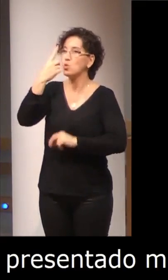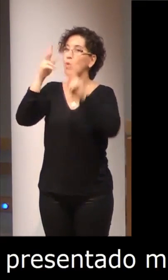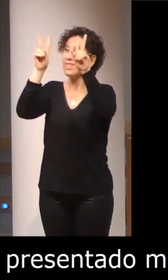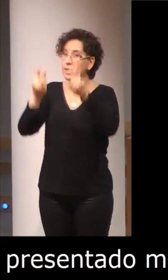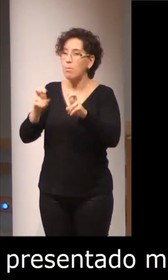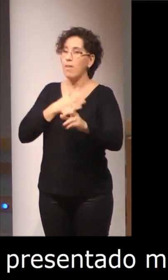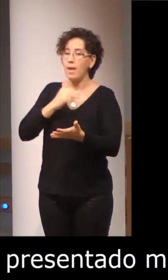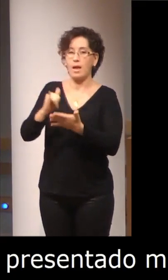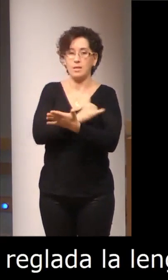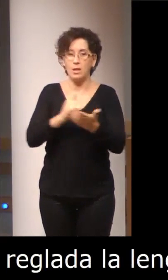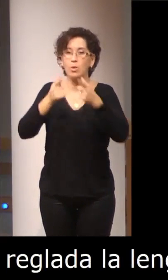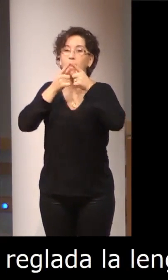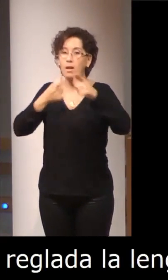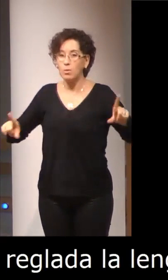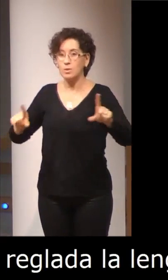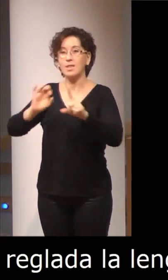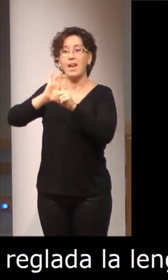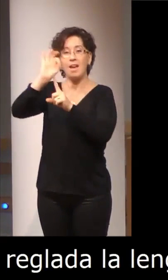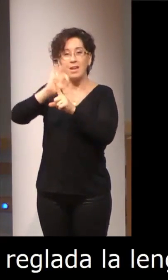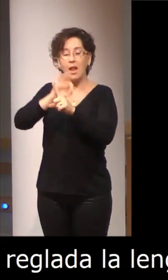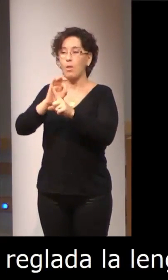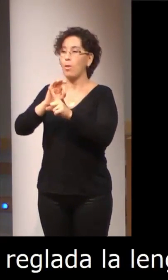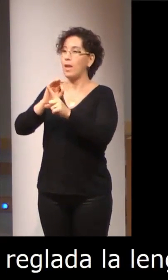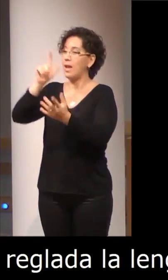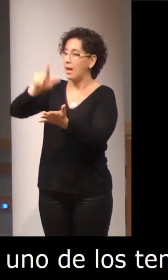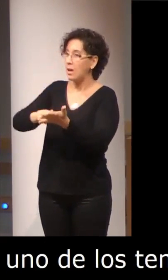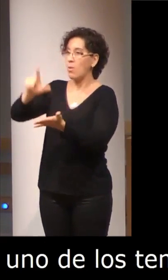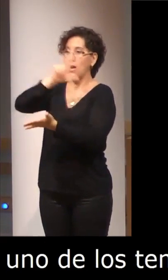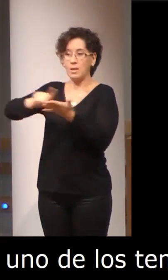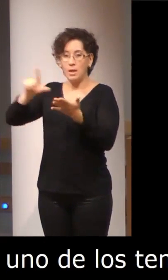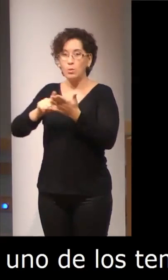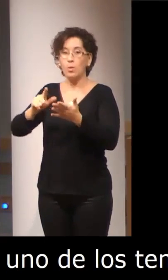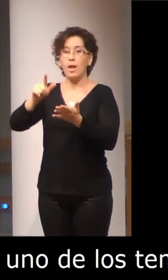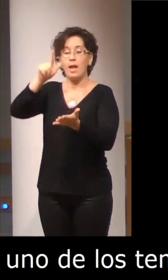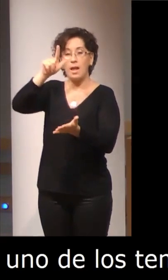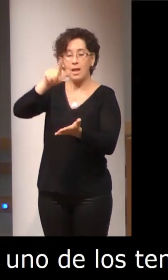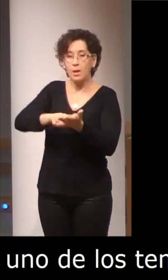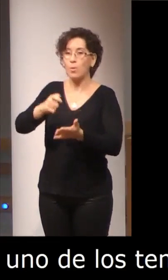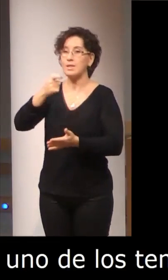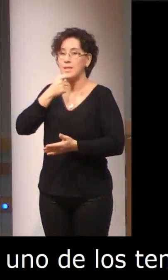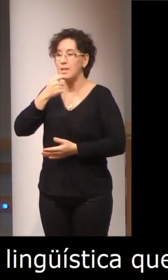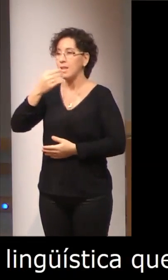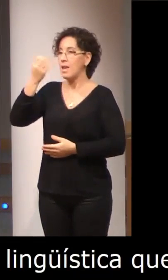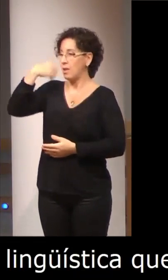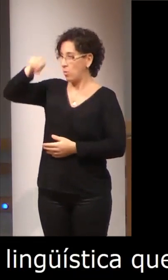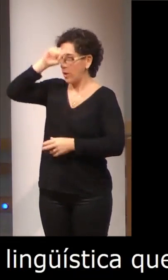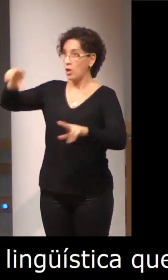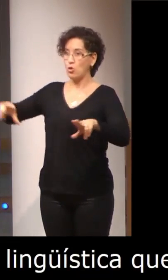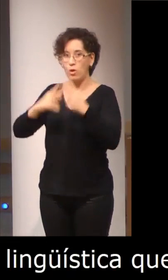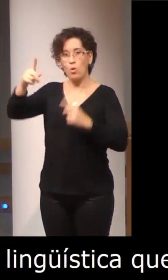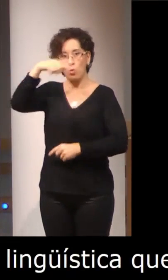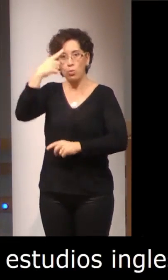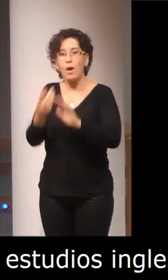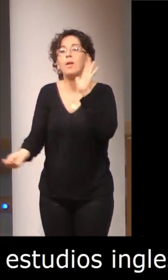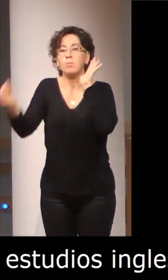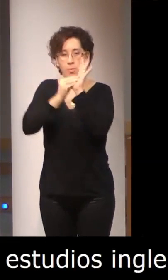lingüística que damos en el Grado de Lengua y Literatura Española, en el Grado de Estudios Ingleses y en el Grado de Antropología Social y Cultural. La abordamos no